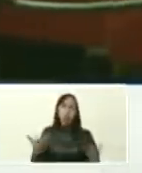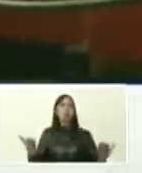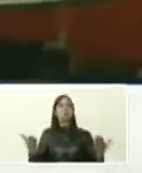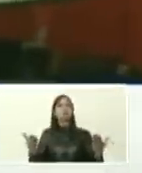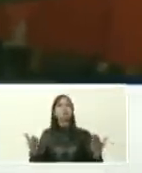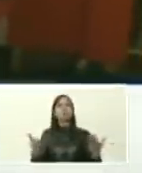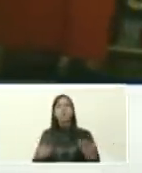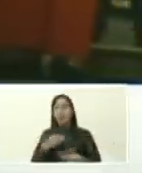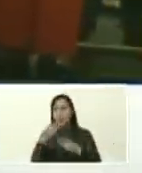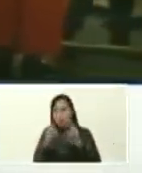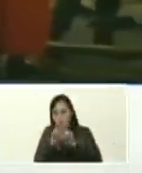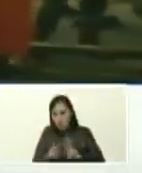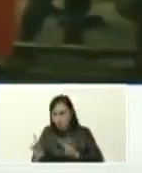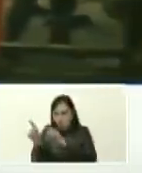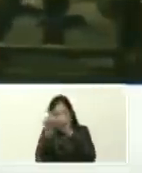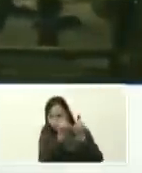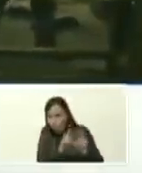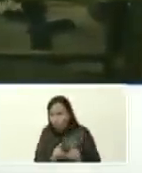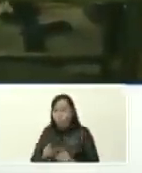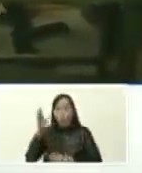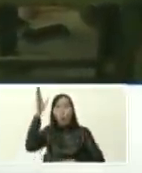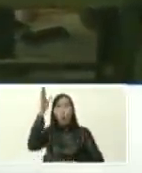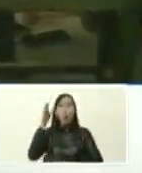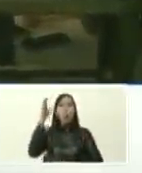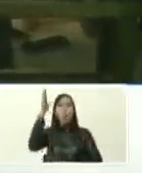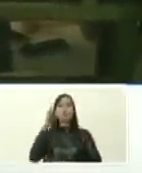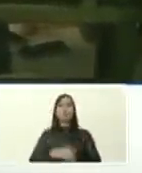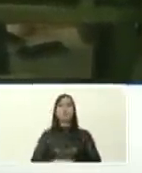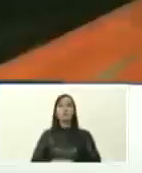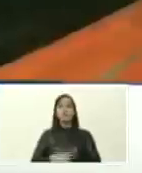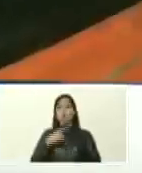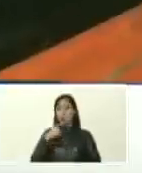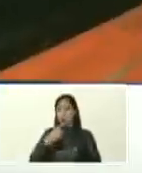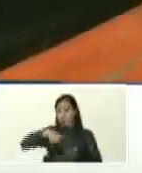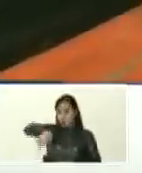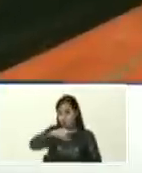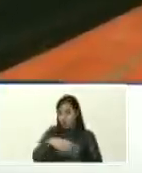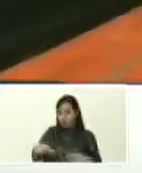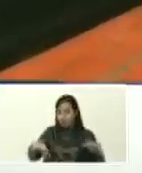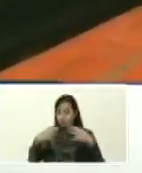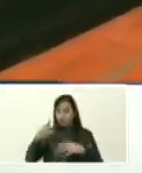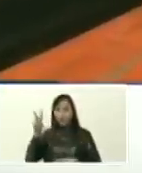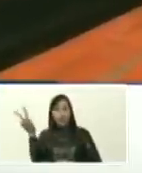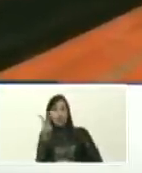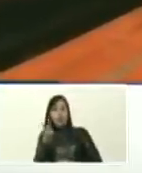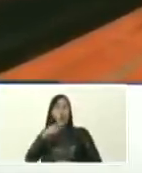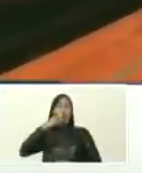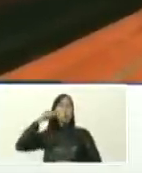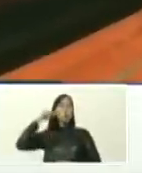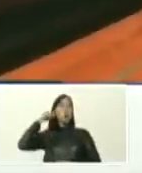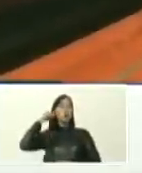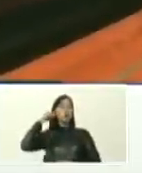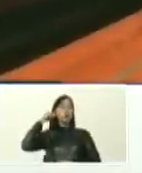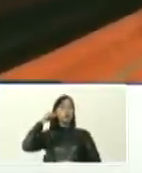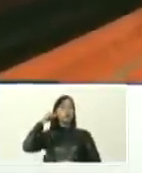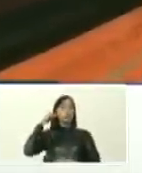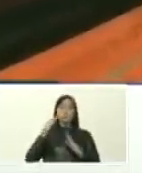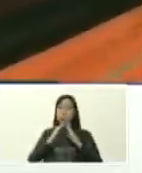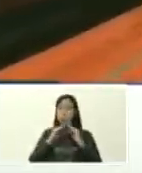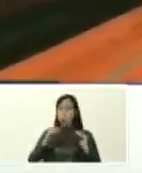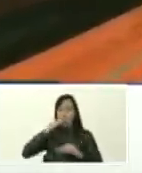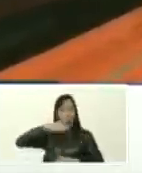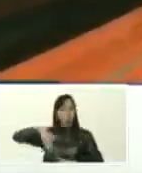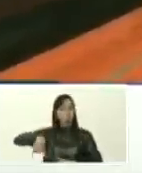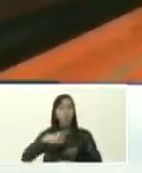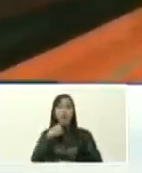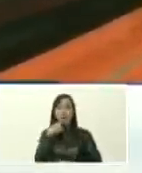creando valores y creando conciencia. Yo se lo digo a todos los venezolanos, a todas las venezolanas, a todo nuestro pueblo. Y se